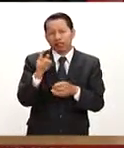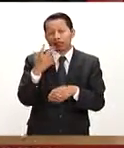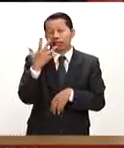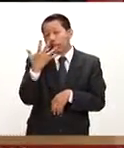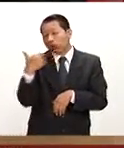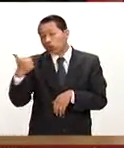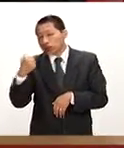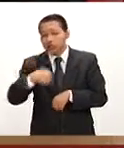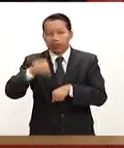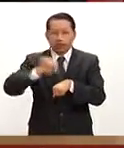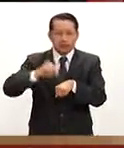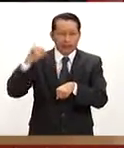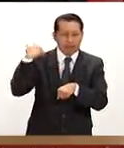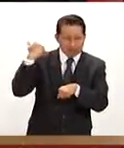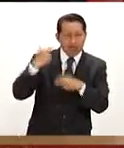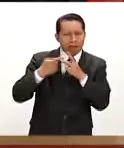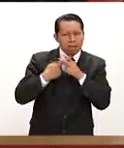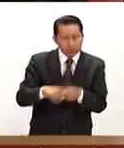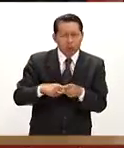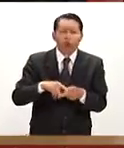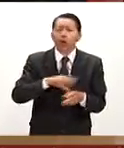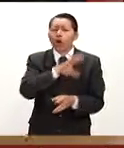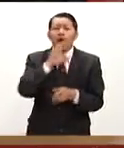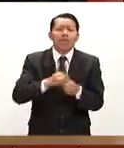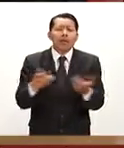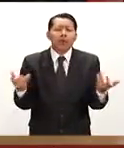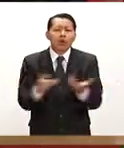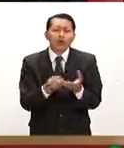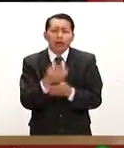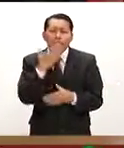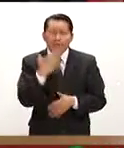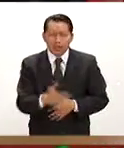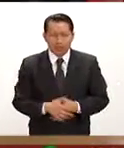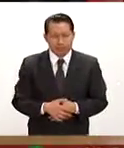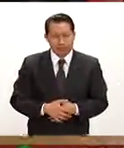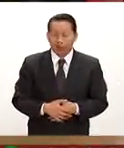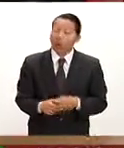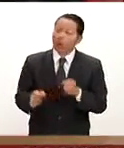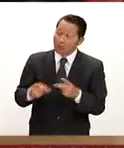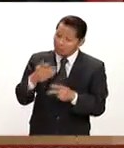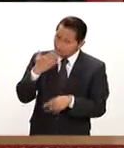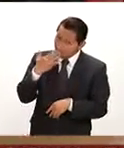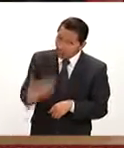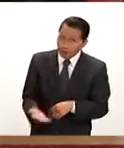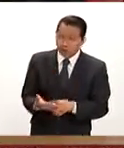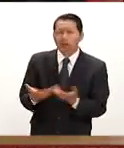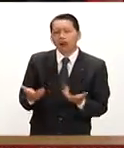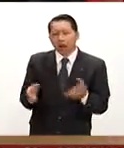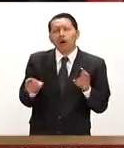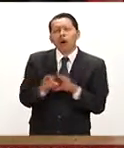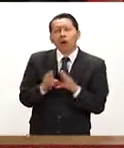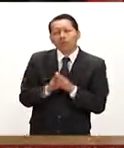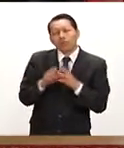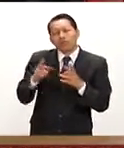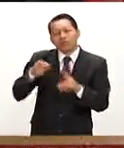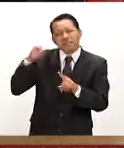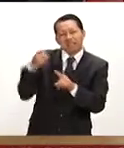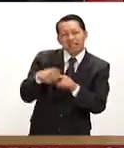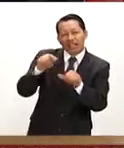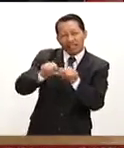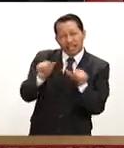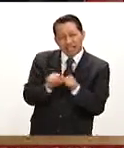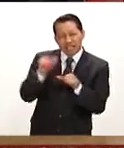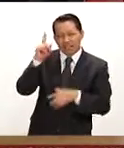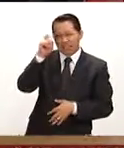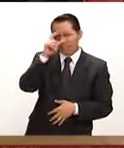semanas, y todo está marchando muy bien, afortunadamente. Qué bueno. ¿Cómo se abarca un área tan